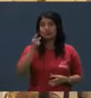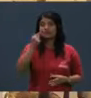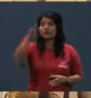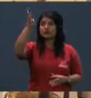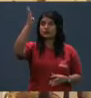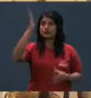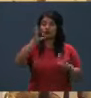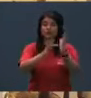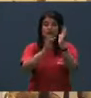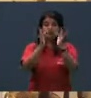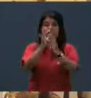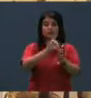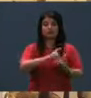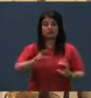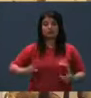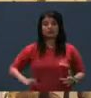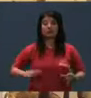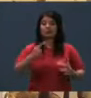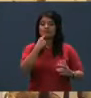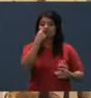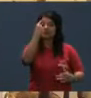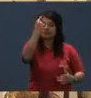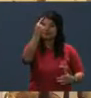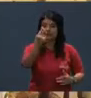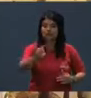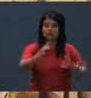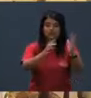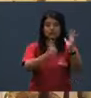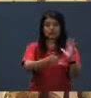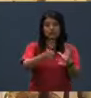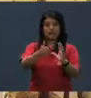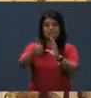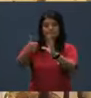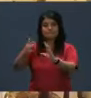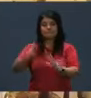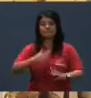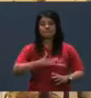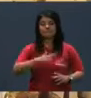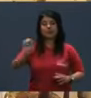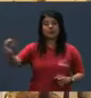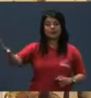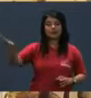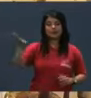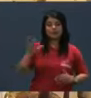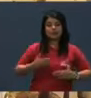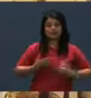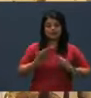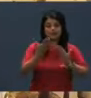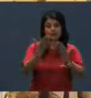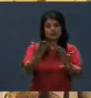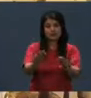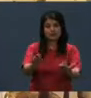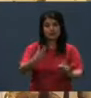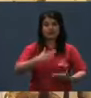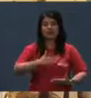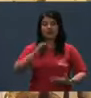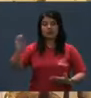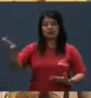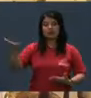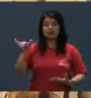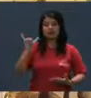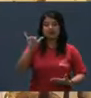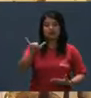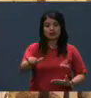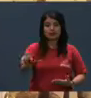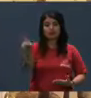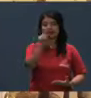Señor Jesucristo, que dijiste a tus apóstoles: la paz les dejo, mi paz les doy. No tengas en